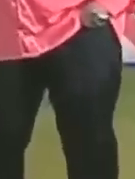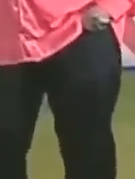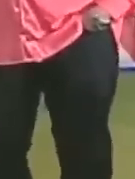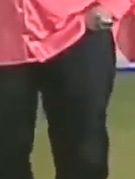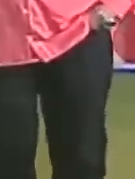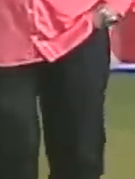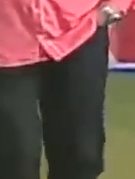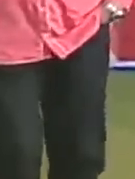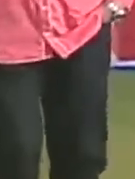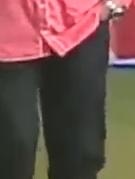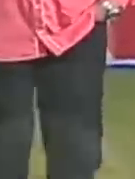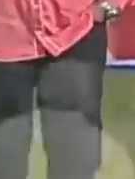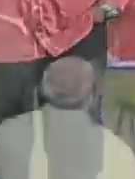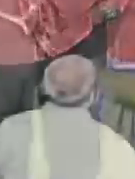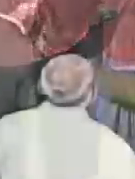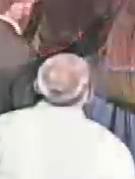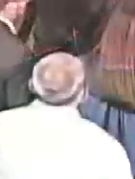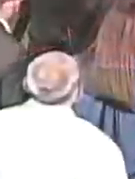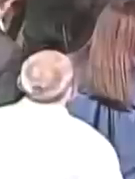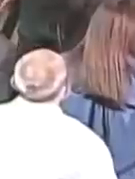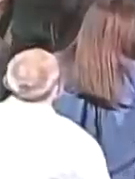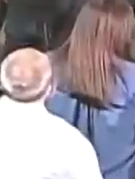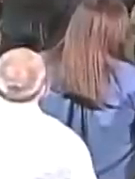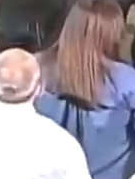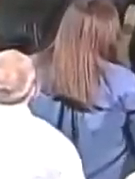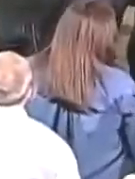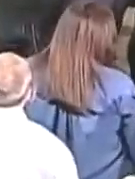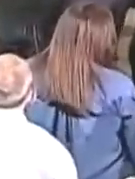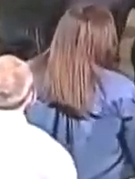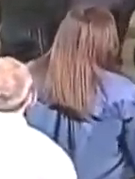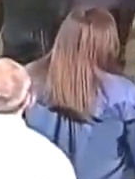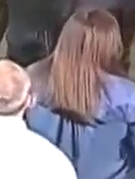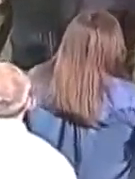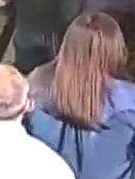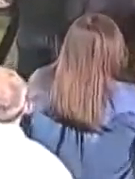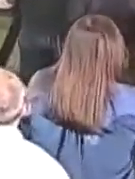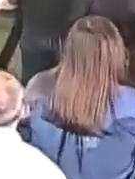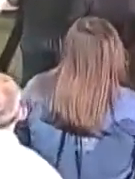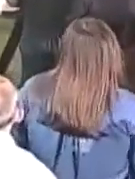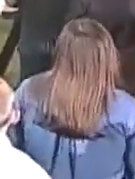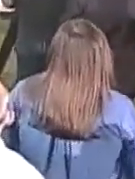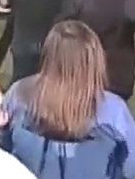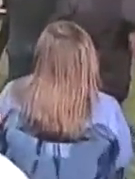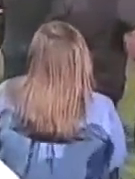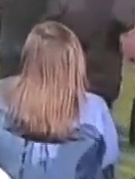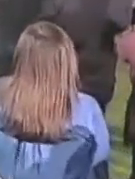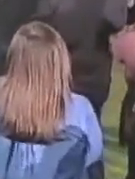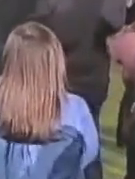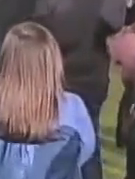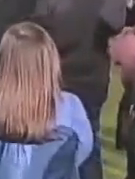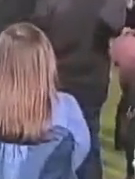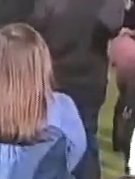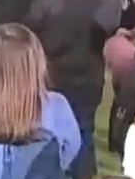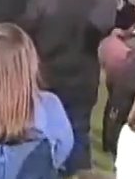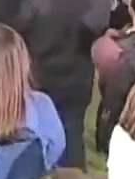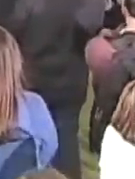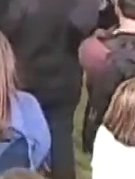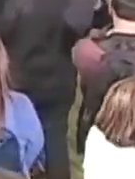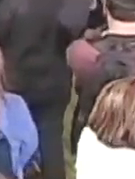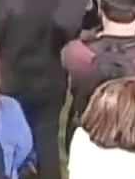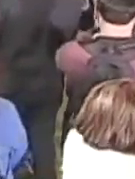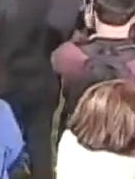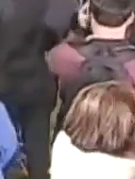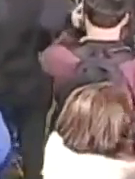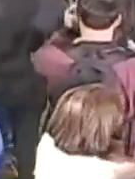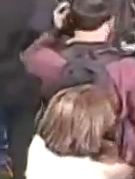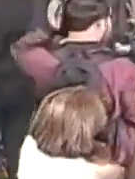fecha que se conmemoró el día de hoy con la llegada absoluta al poder por parte de la revolución bolivariana, donde se fueron creando y abriendo